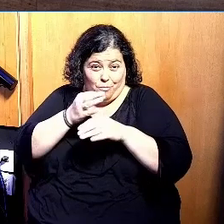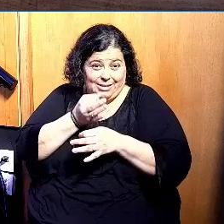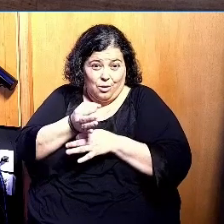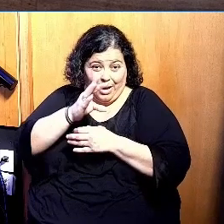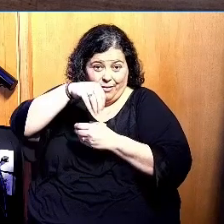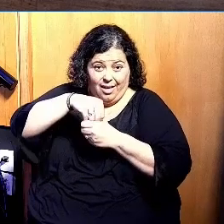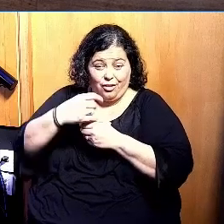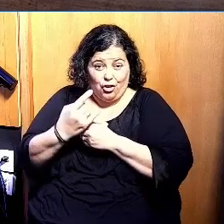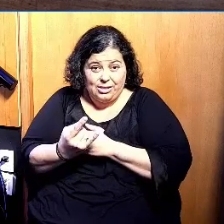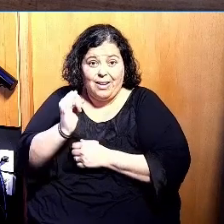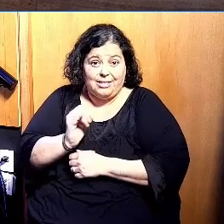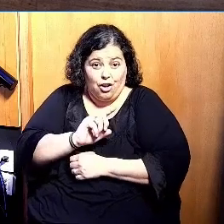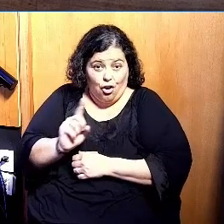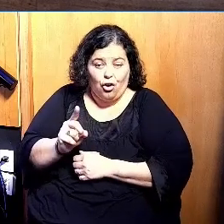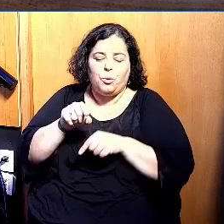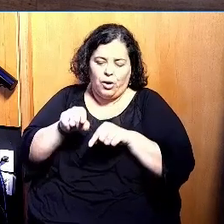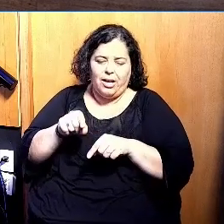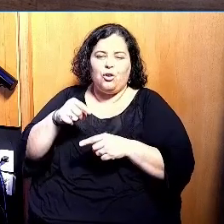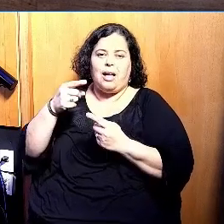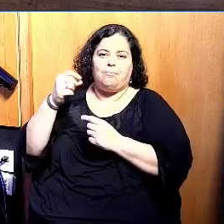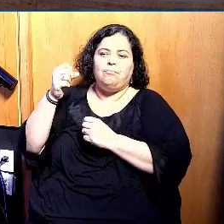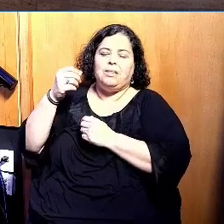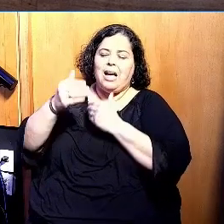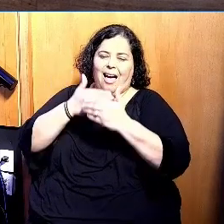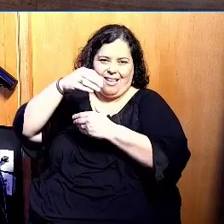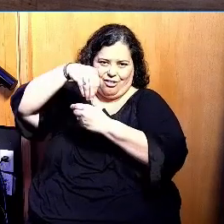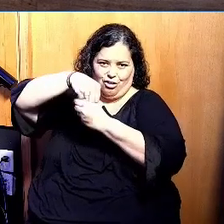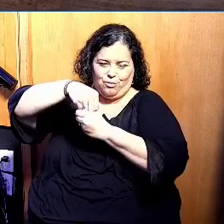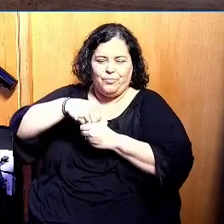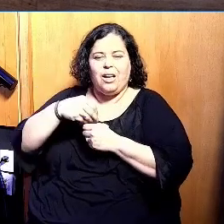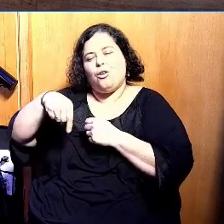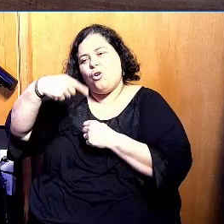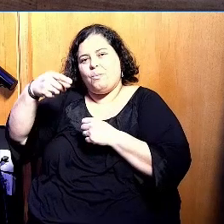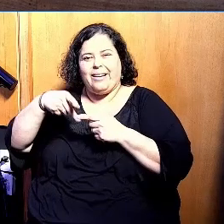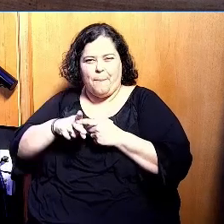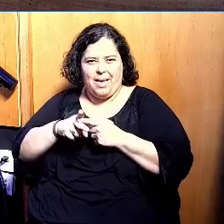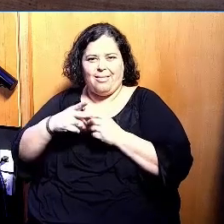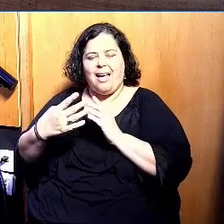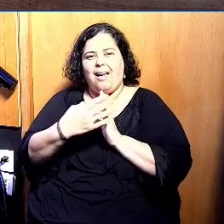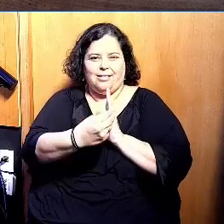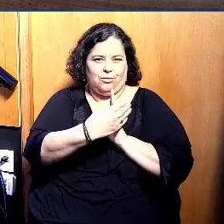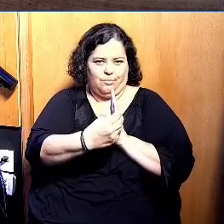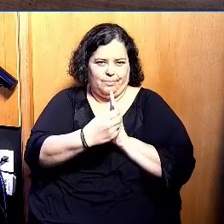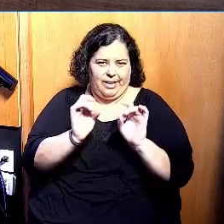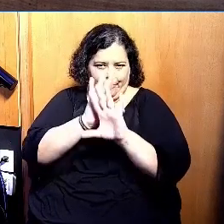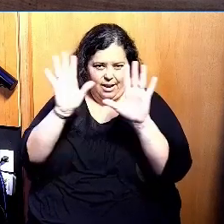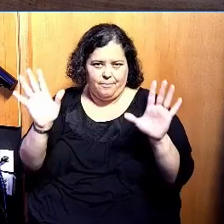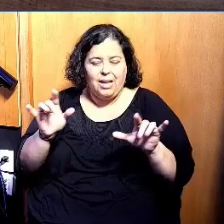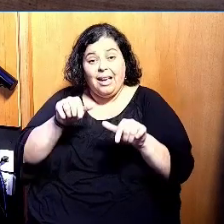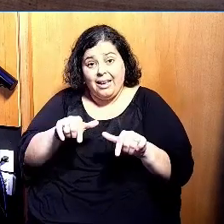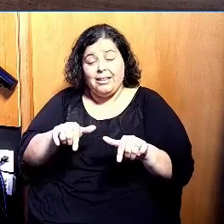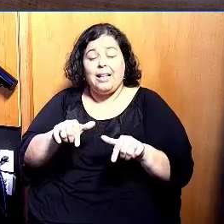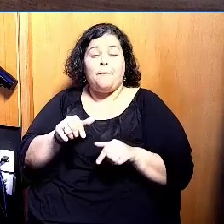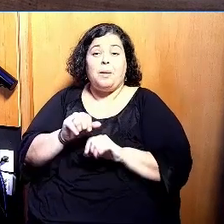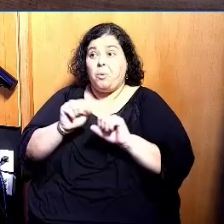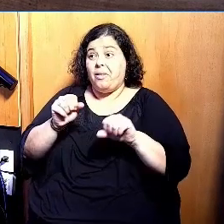que está desarrollada en Superset. Es una herramienta de software libre, y esa herramienta que está en tiempo real,